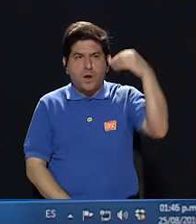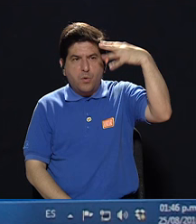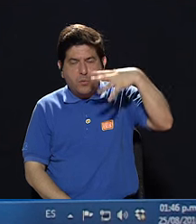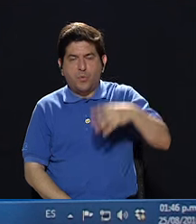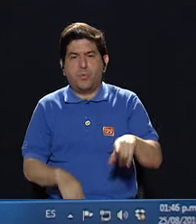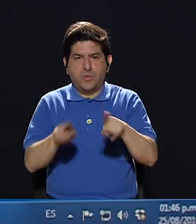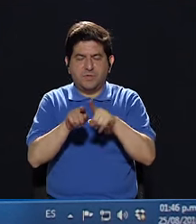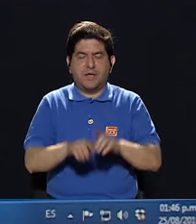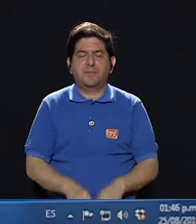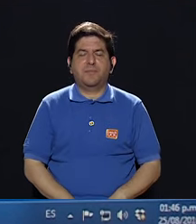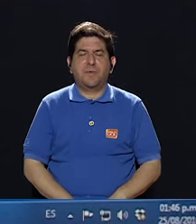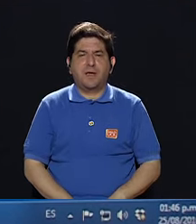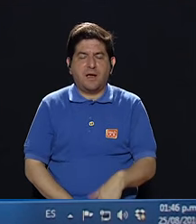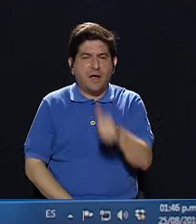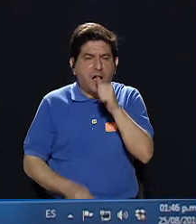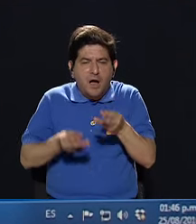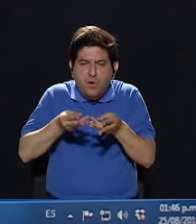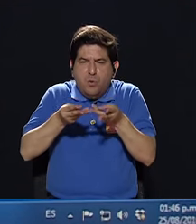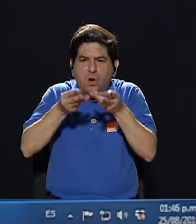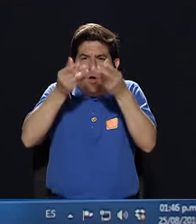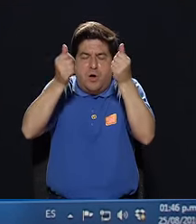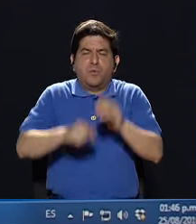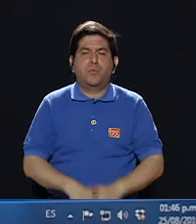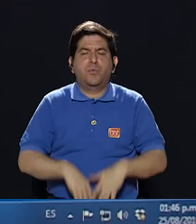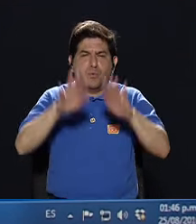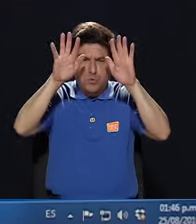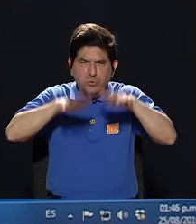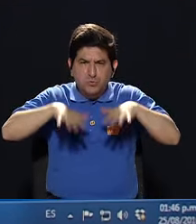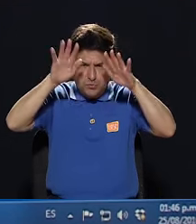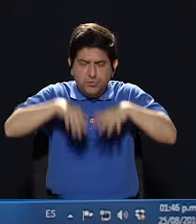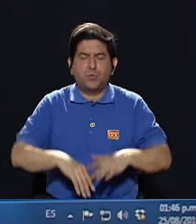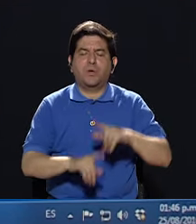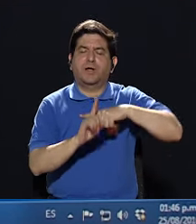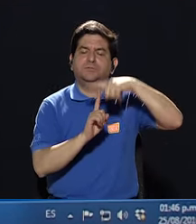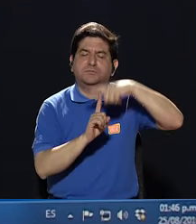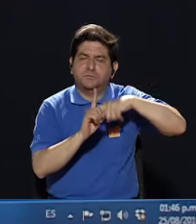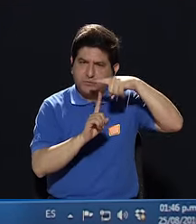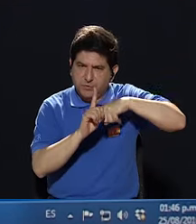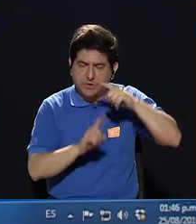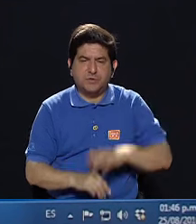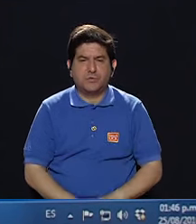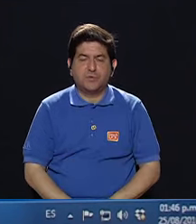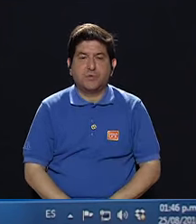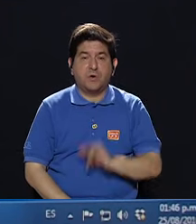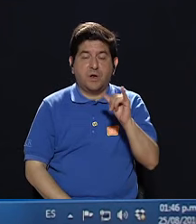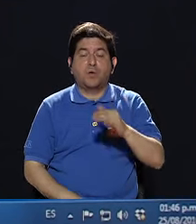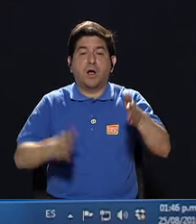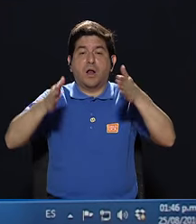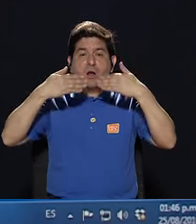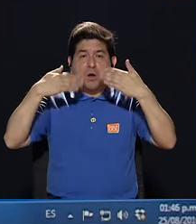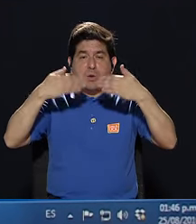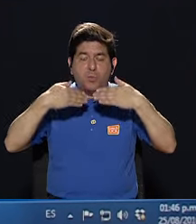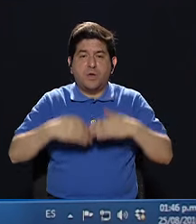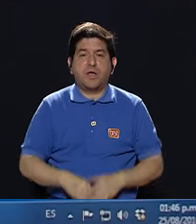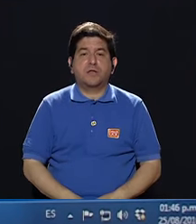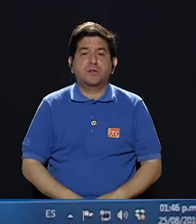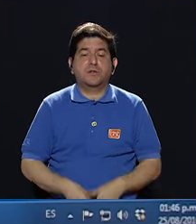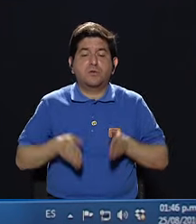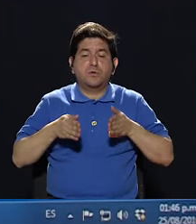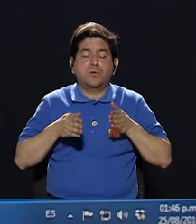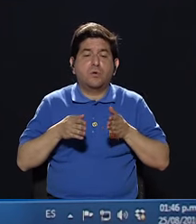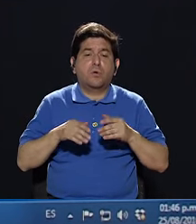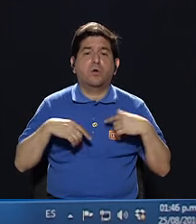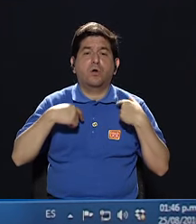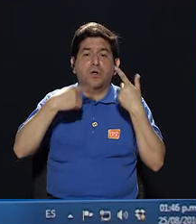ultravioleta, se calcula la evapotranspiración, la humedad relativa, la precipitación, la temperatura, la dirección y la velocidad del